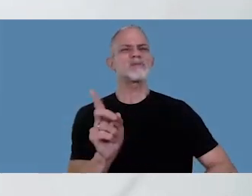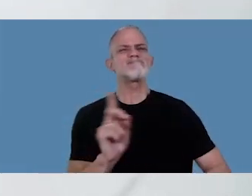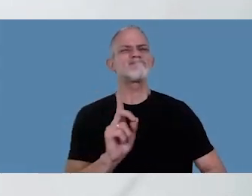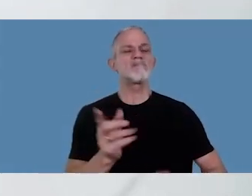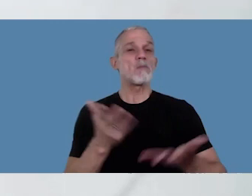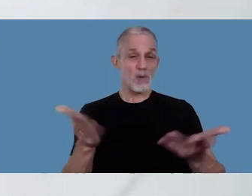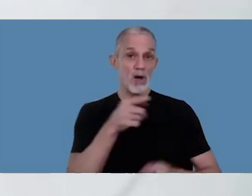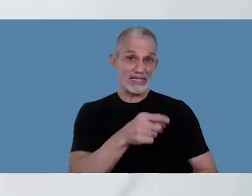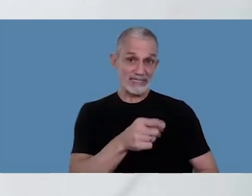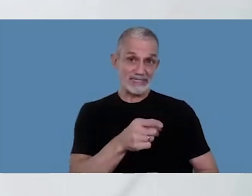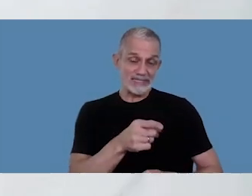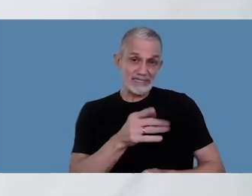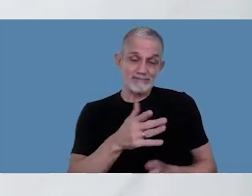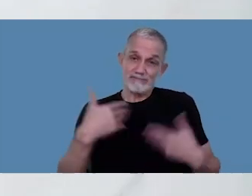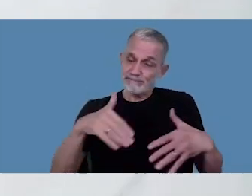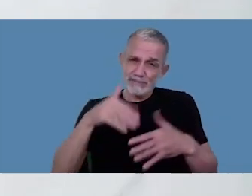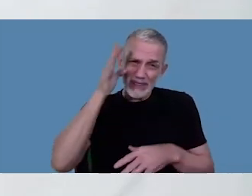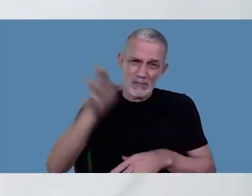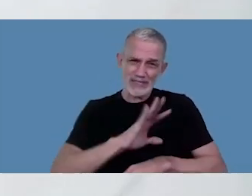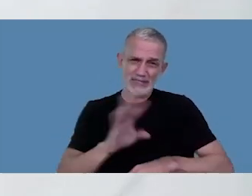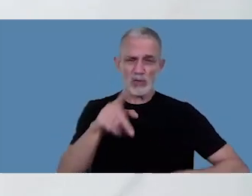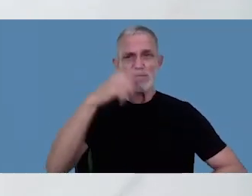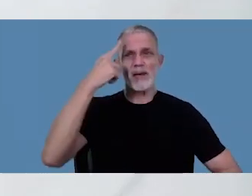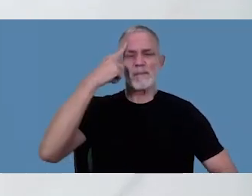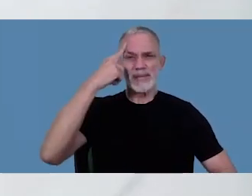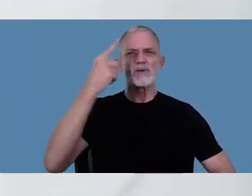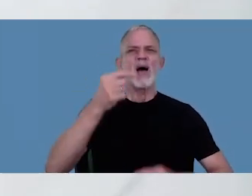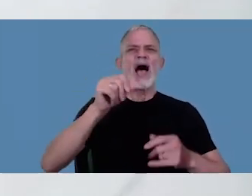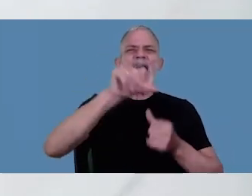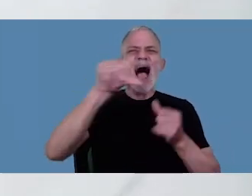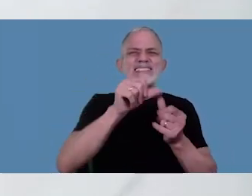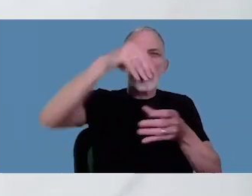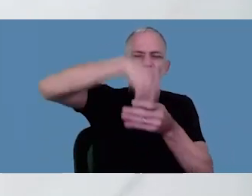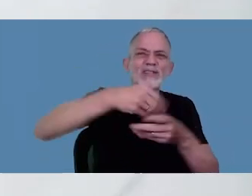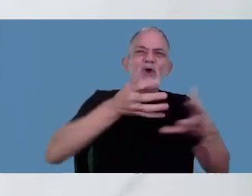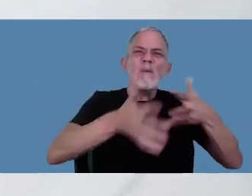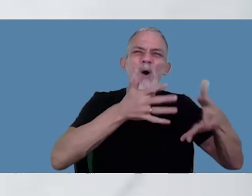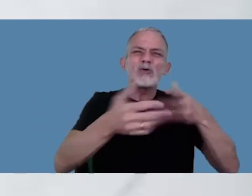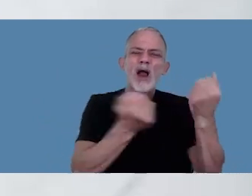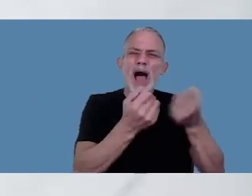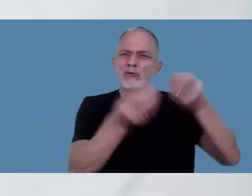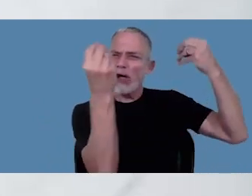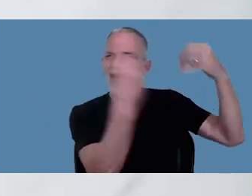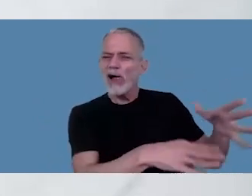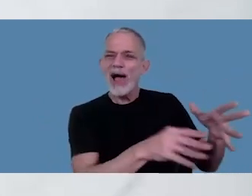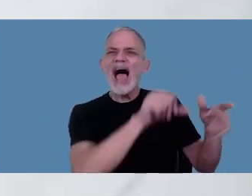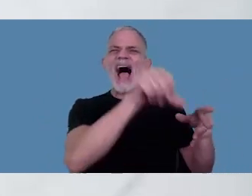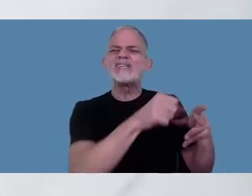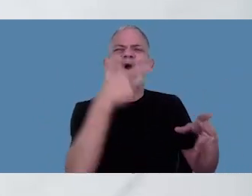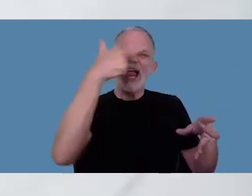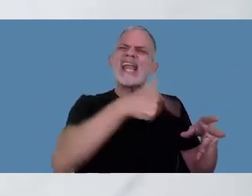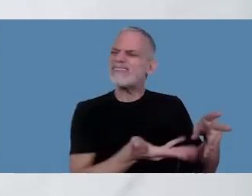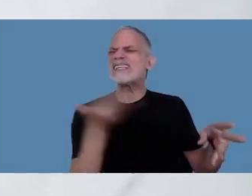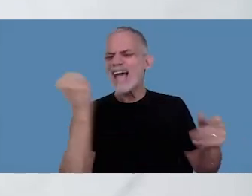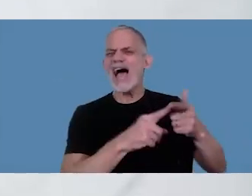es tremendo porque ustedes piensen que los ácidos que tienen los motores, por más que se saque la nafta y que se le saquen